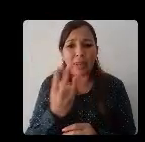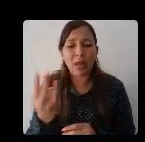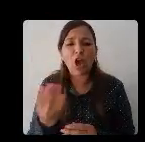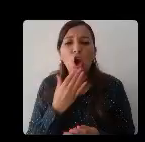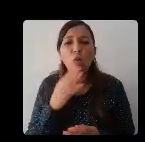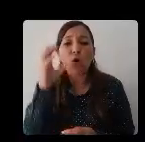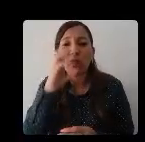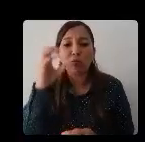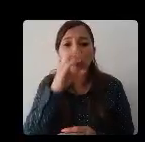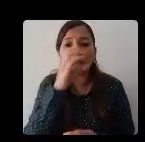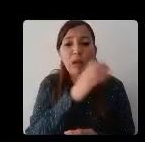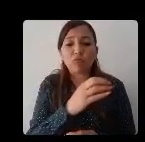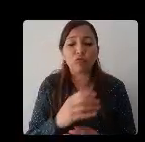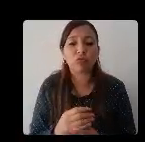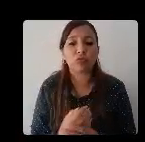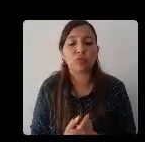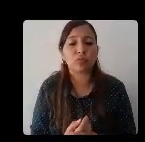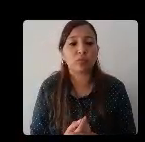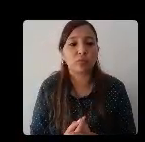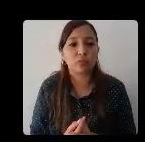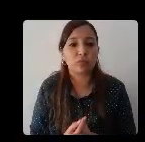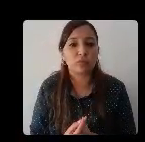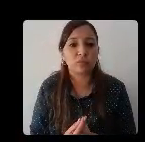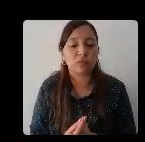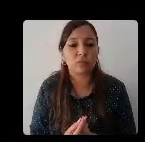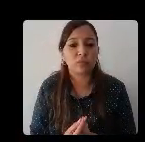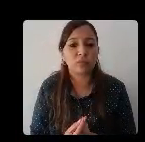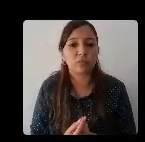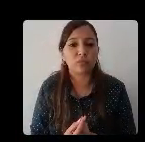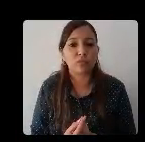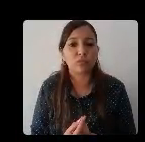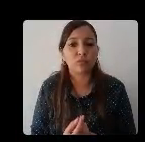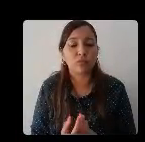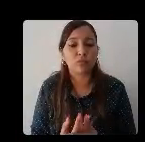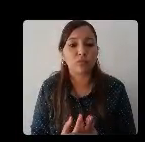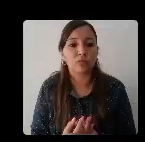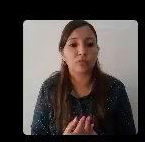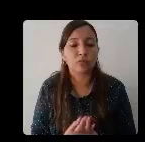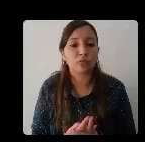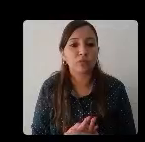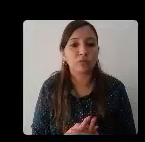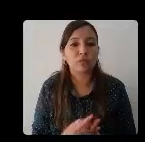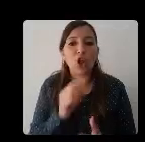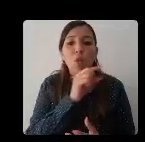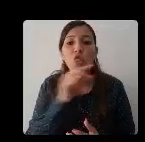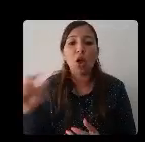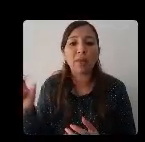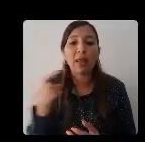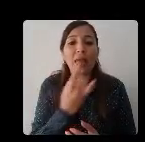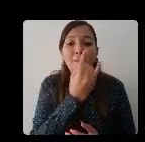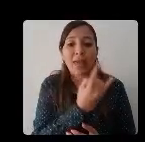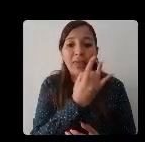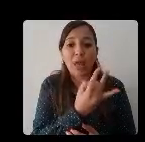www.laraostravel.com. Ahí estamos y bueno, están en elaboración. Ya nos falta detallar algunos detalles,